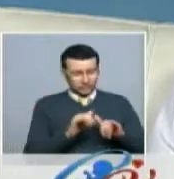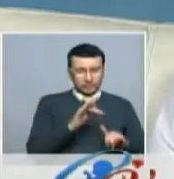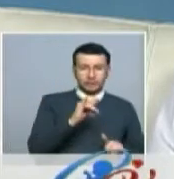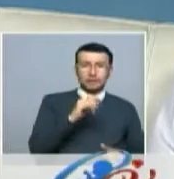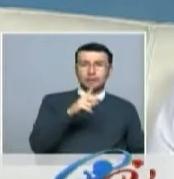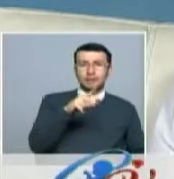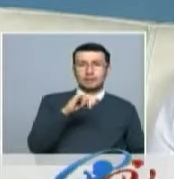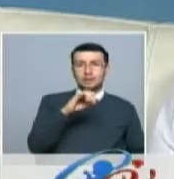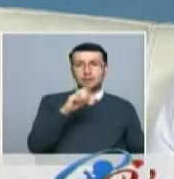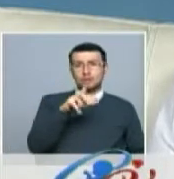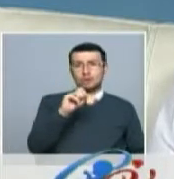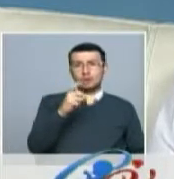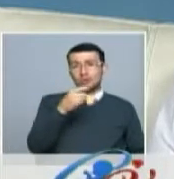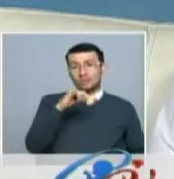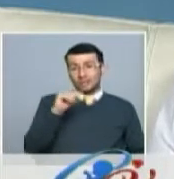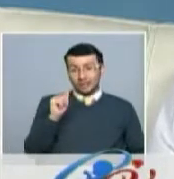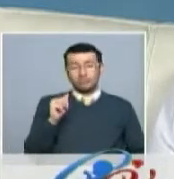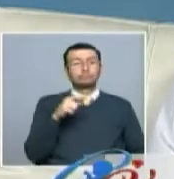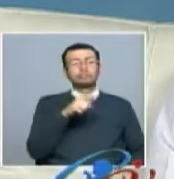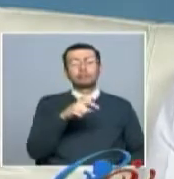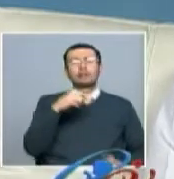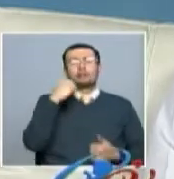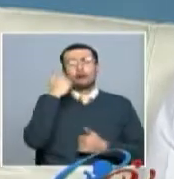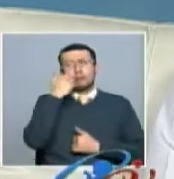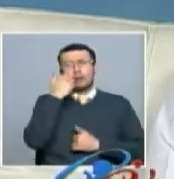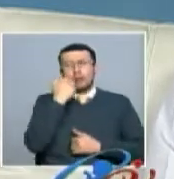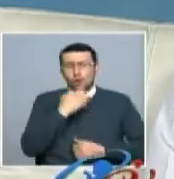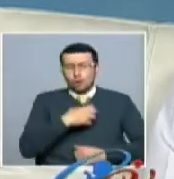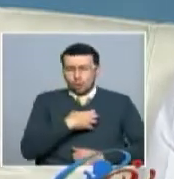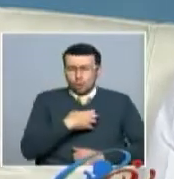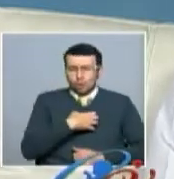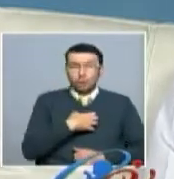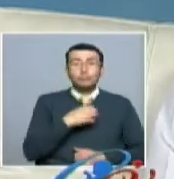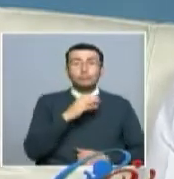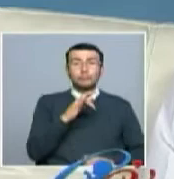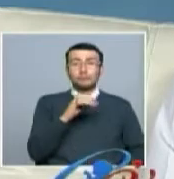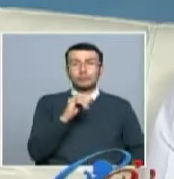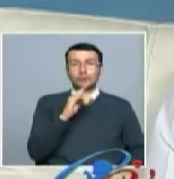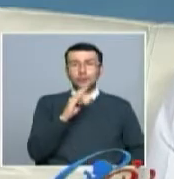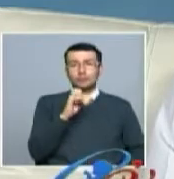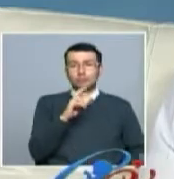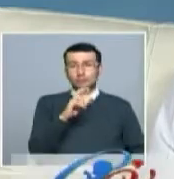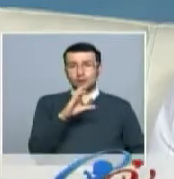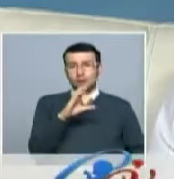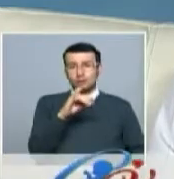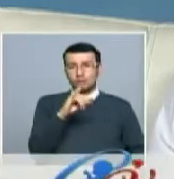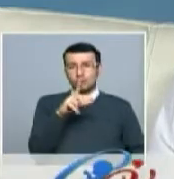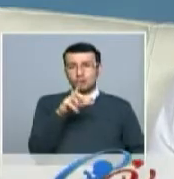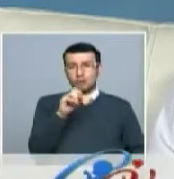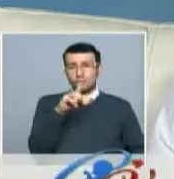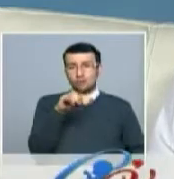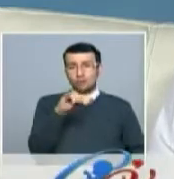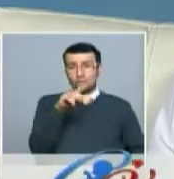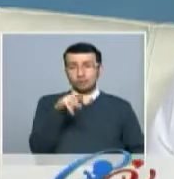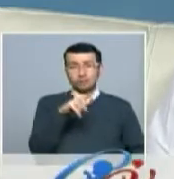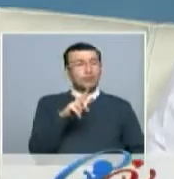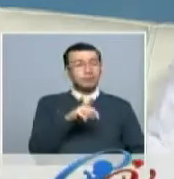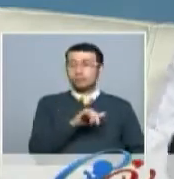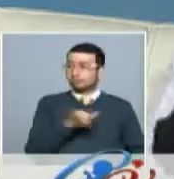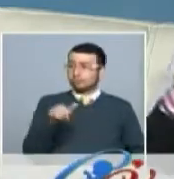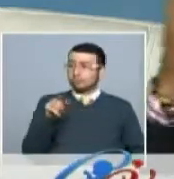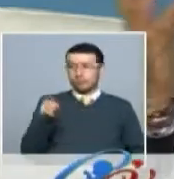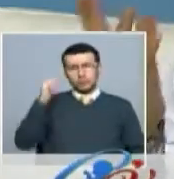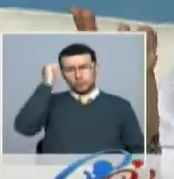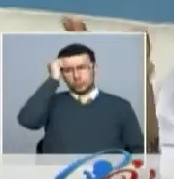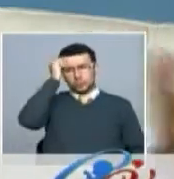era la especialidad de la tuberculosis, además de ser un reconocido docente universitario. Con él vamos a